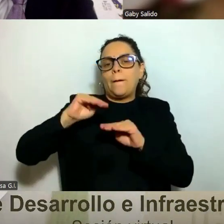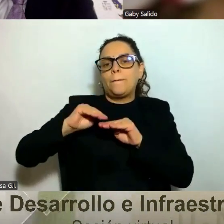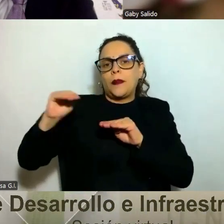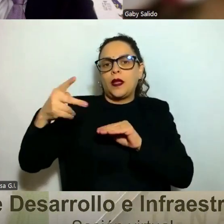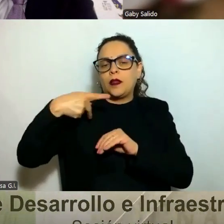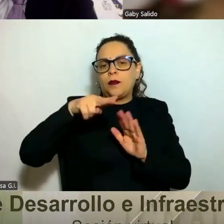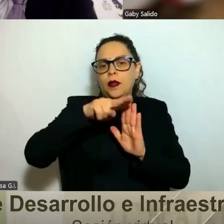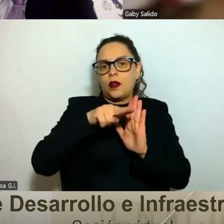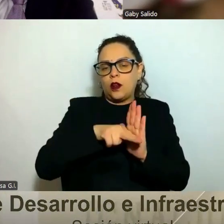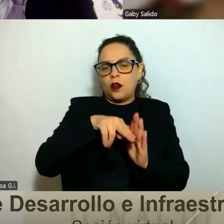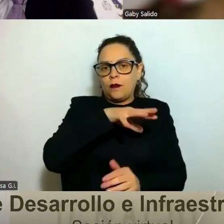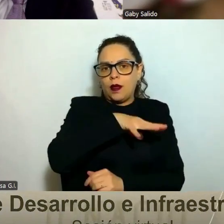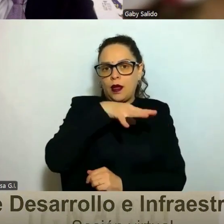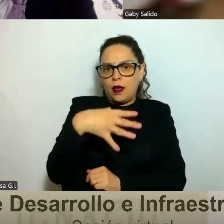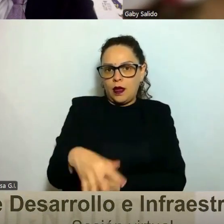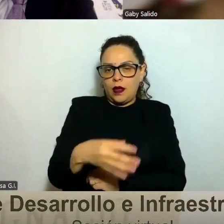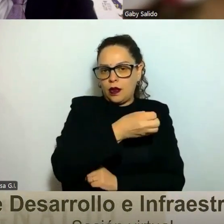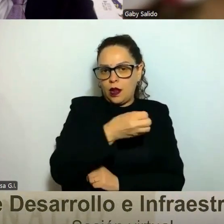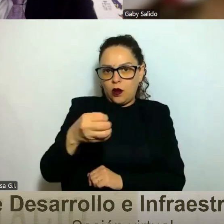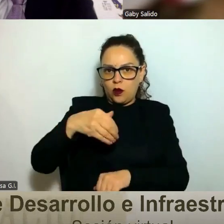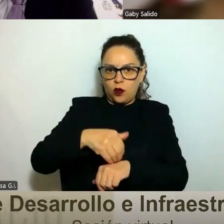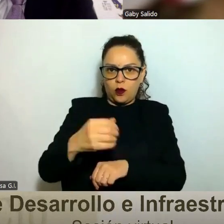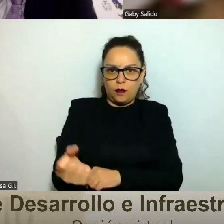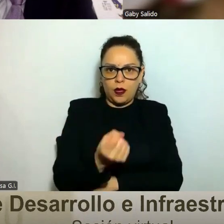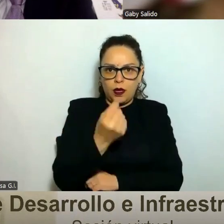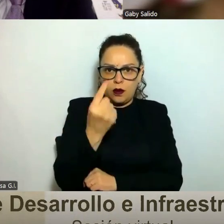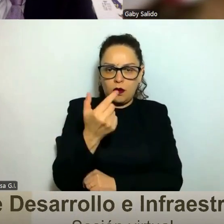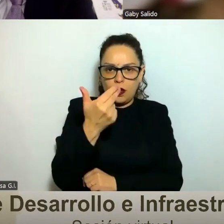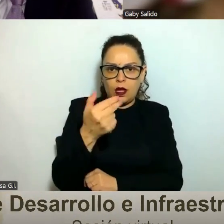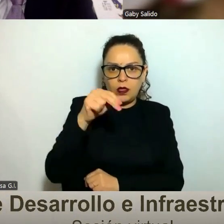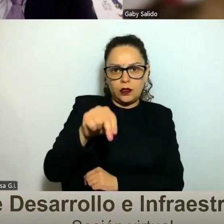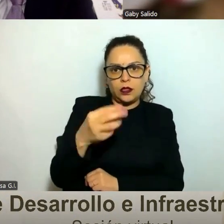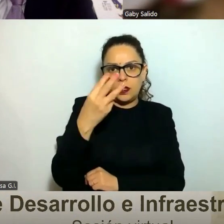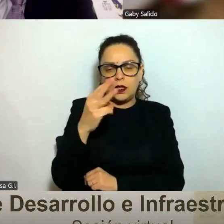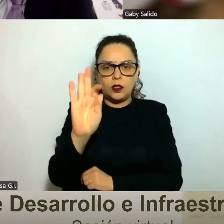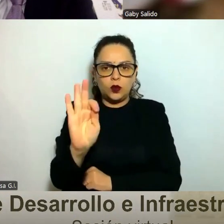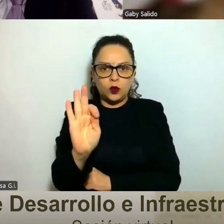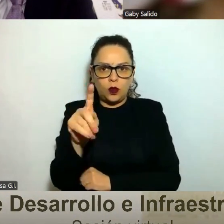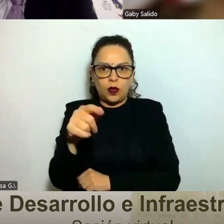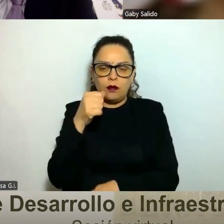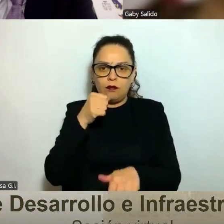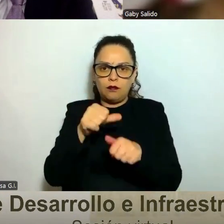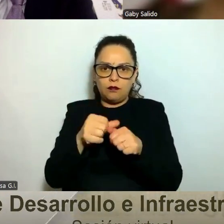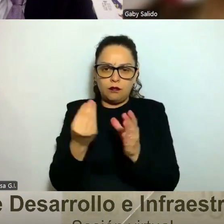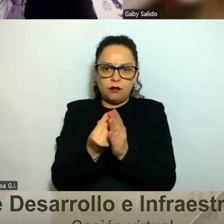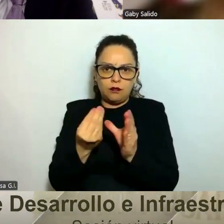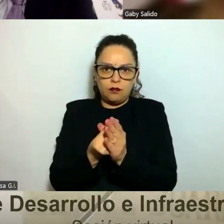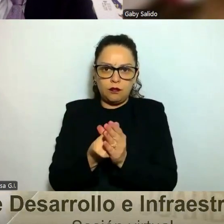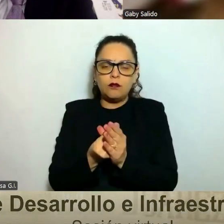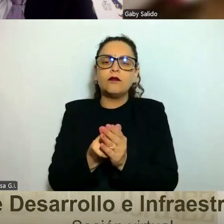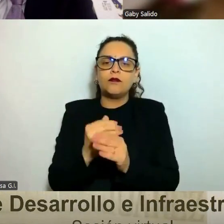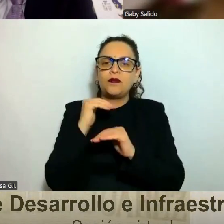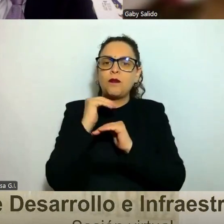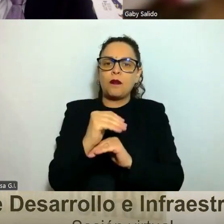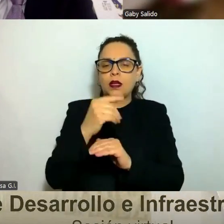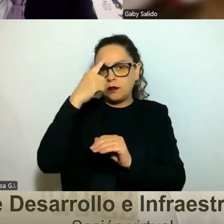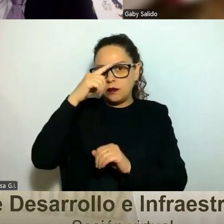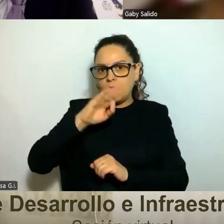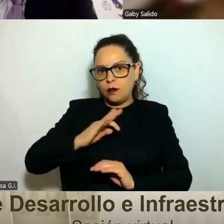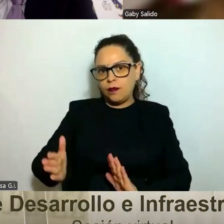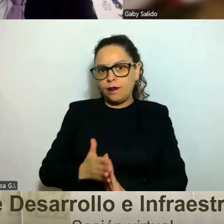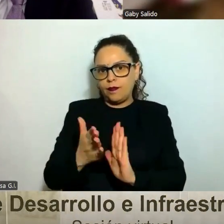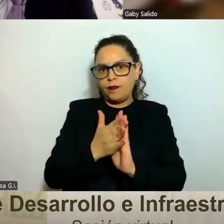norma general de ordenación 1 a la zonificación HM340 le podría corresponder una máxima de construcción de